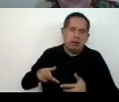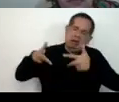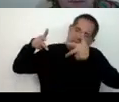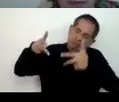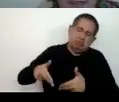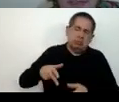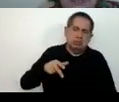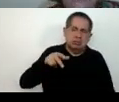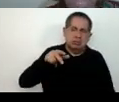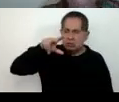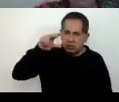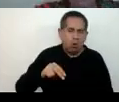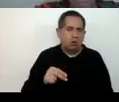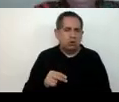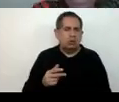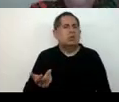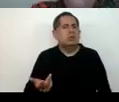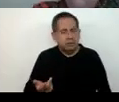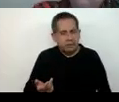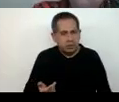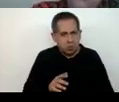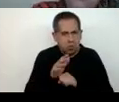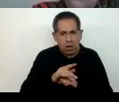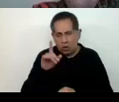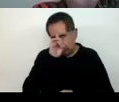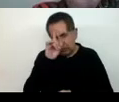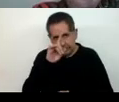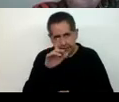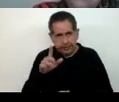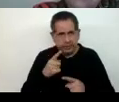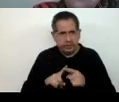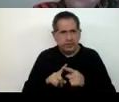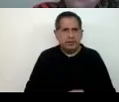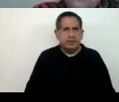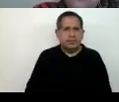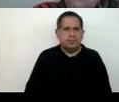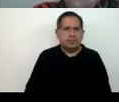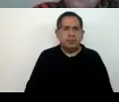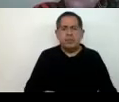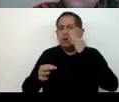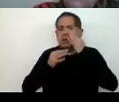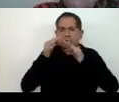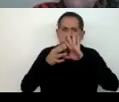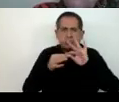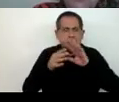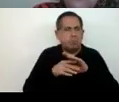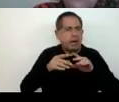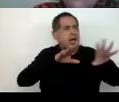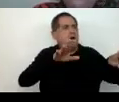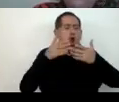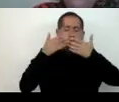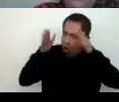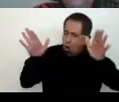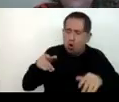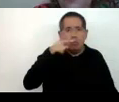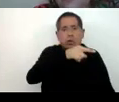en nuestro país? Pues primero, desarrollar programas que combatan estereotipos y falacias en